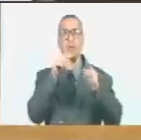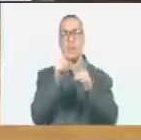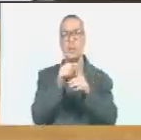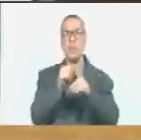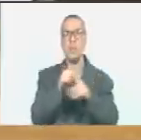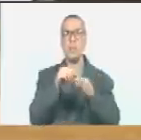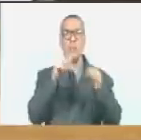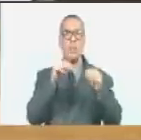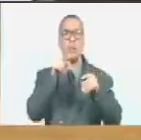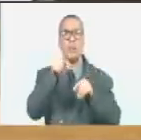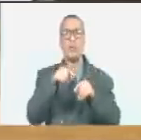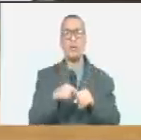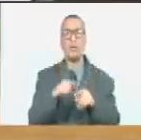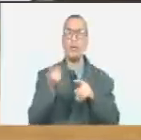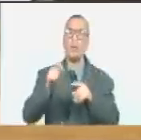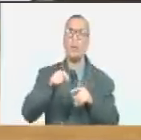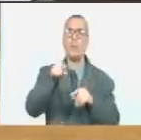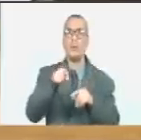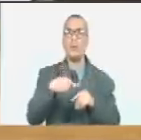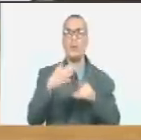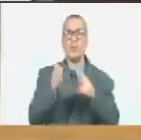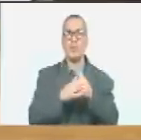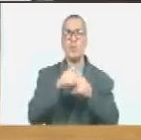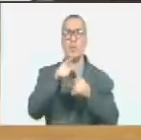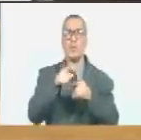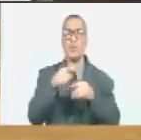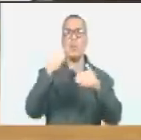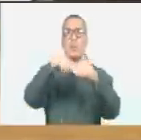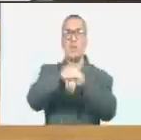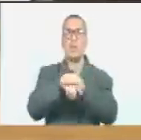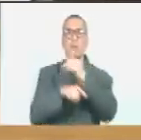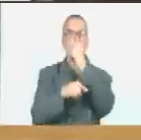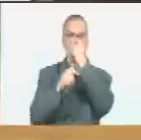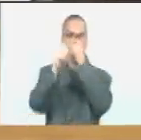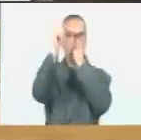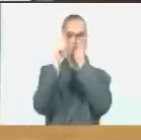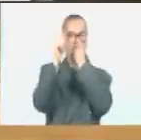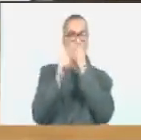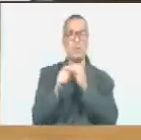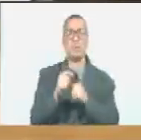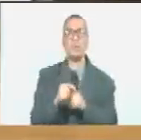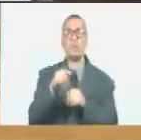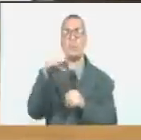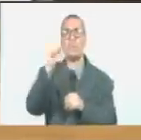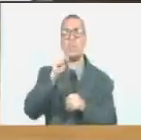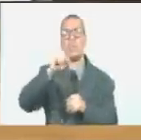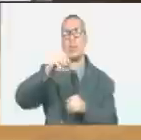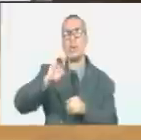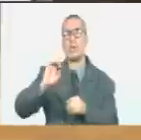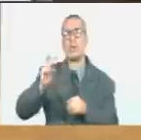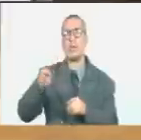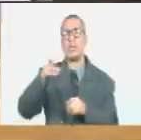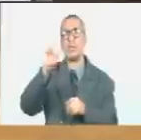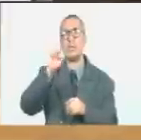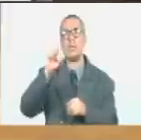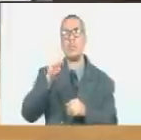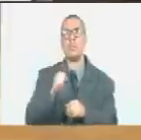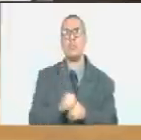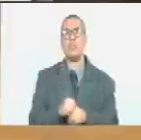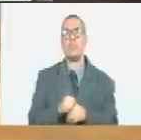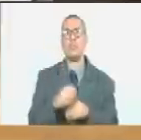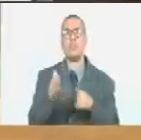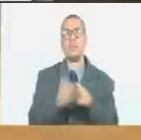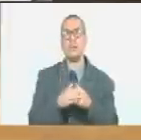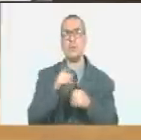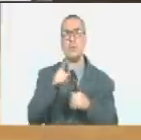alguna opinión adicional, vamos a cerrar con la intervención del diputado Roger Sargent. Se va a cerrar,